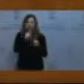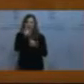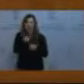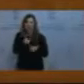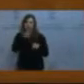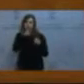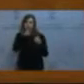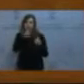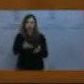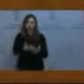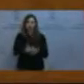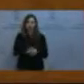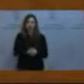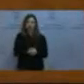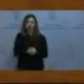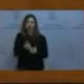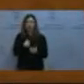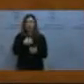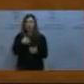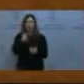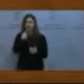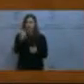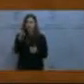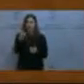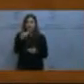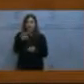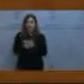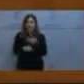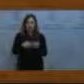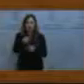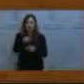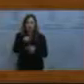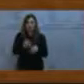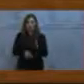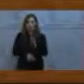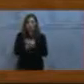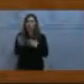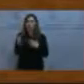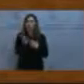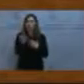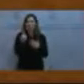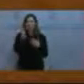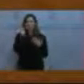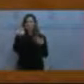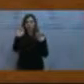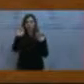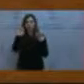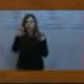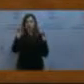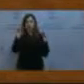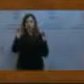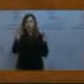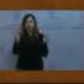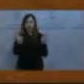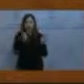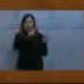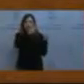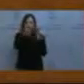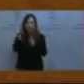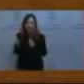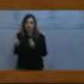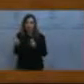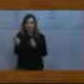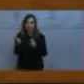este proceso también se ha producido una llamada de atención respecto a algunas cuestiones de la sindicatura de cuentas, en la cuenta general de